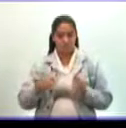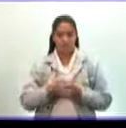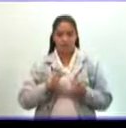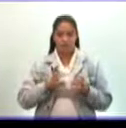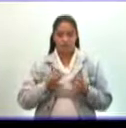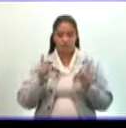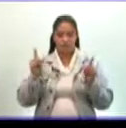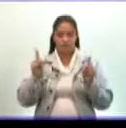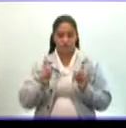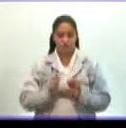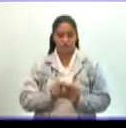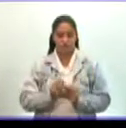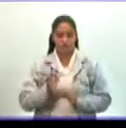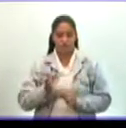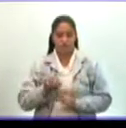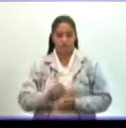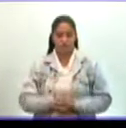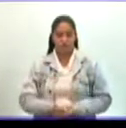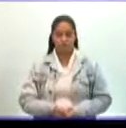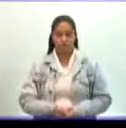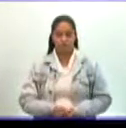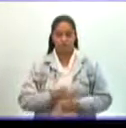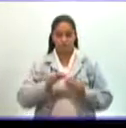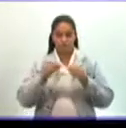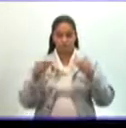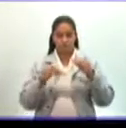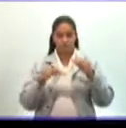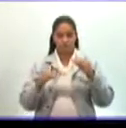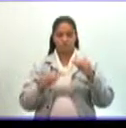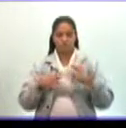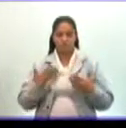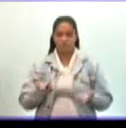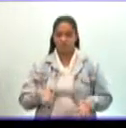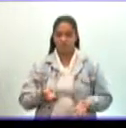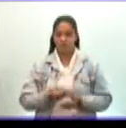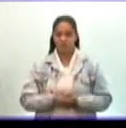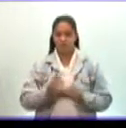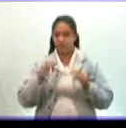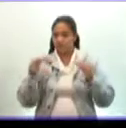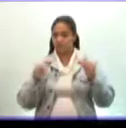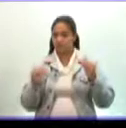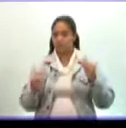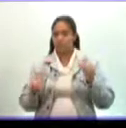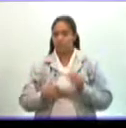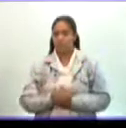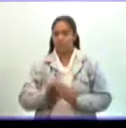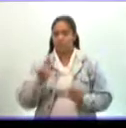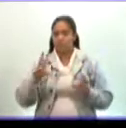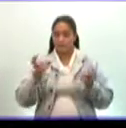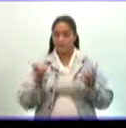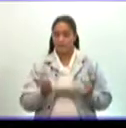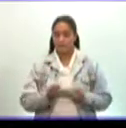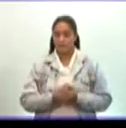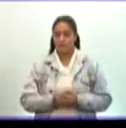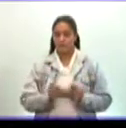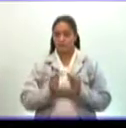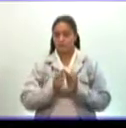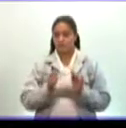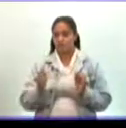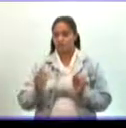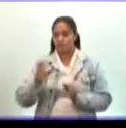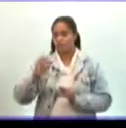proporción. Sustituimos, pero ¿qué nos sucede cuando sustituimos? Que el valor del segmento